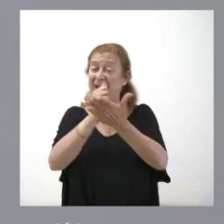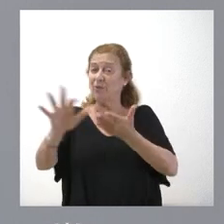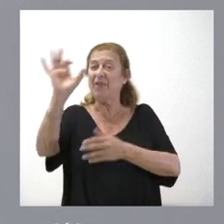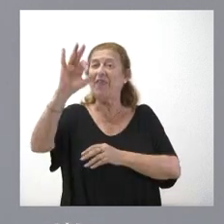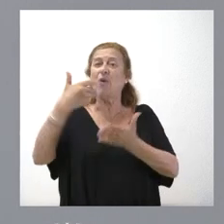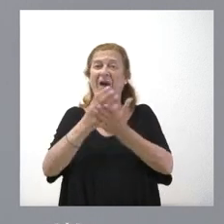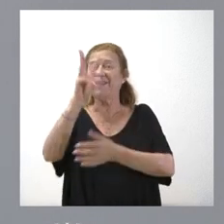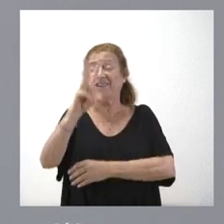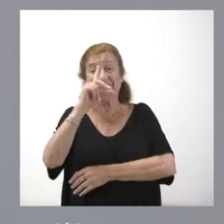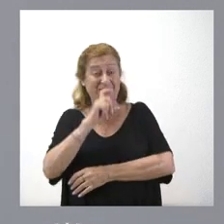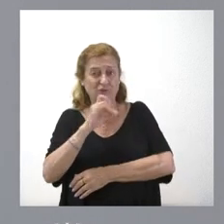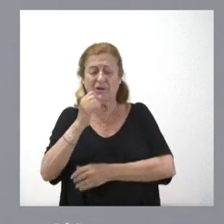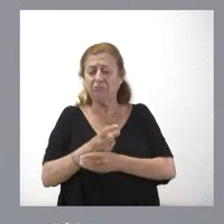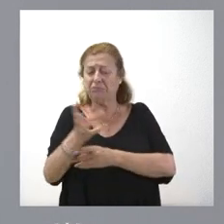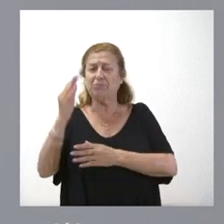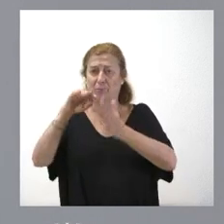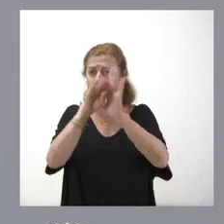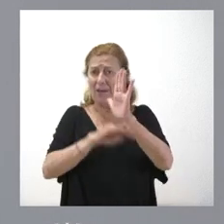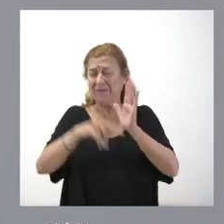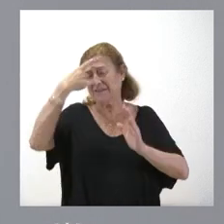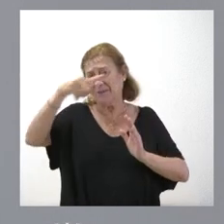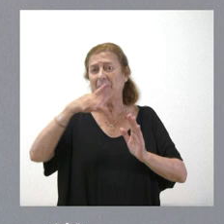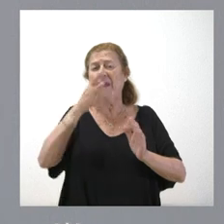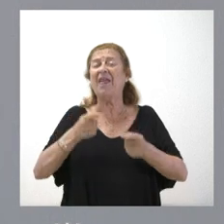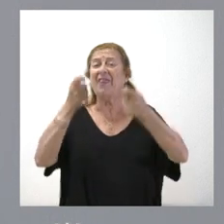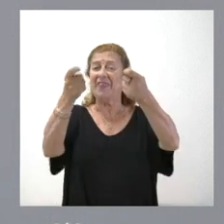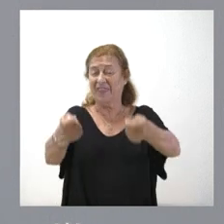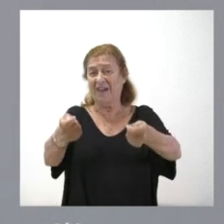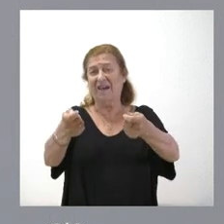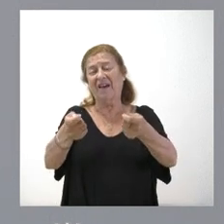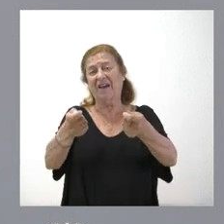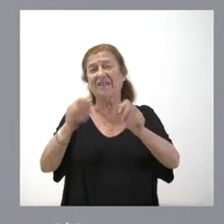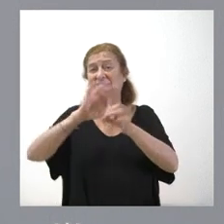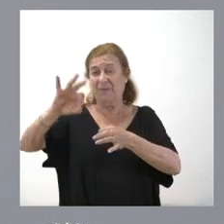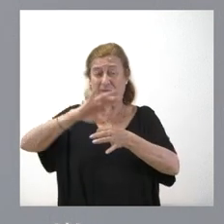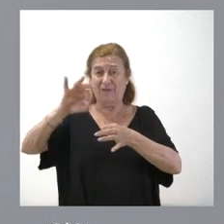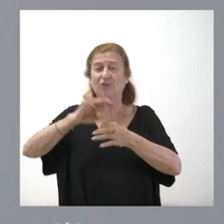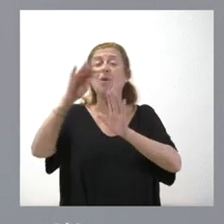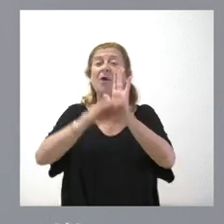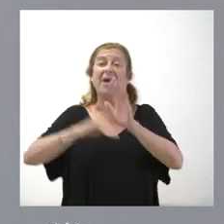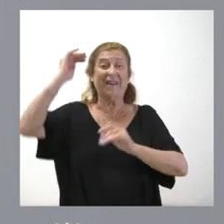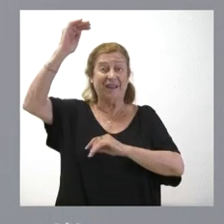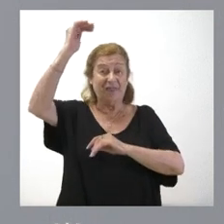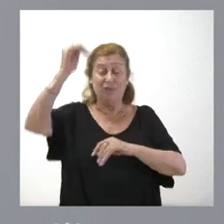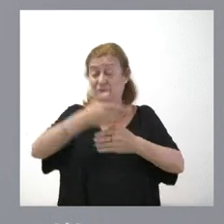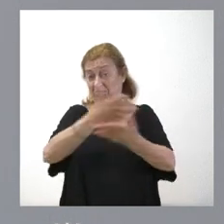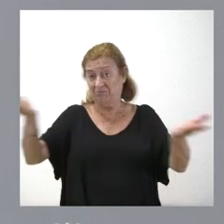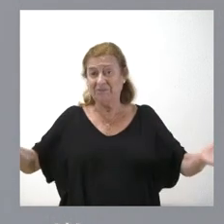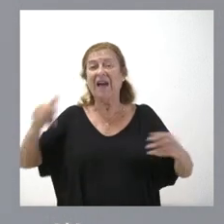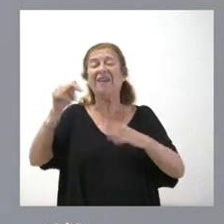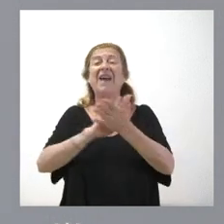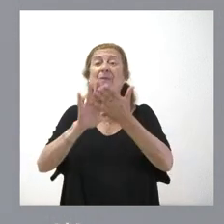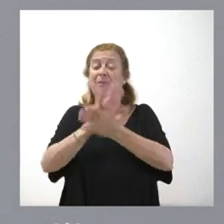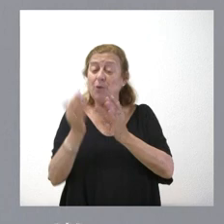años tenemos varios programas como saben ustedes de prestación de servicios el programa crecemos etcétera etcétera aquí estamos hablando de